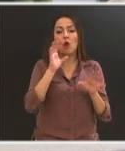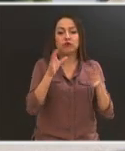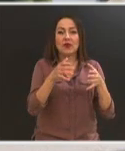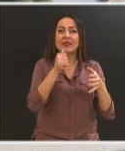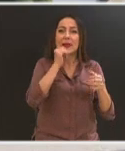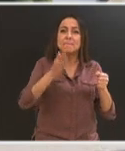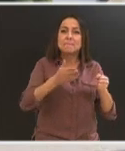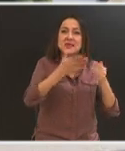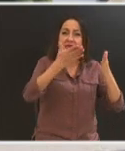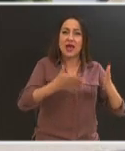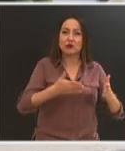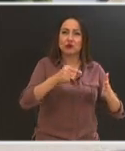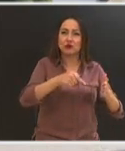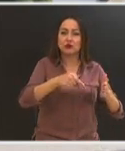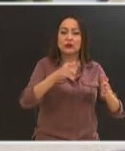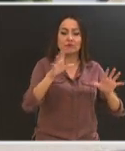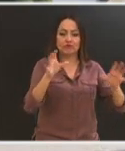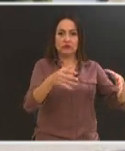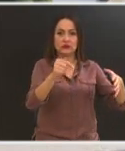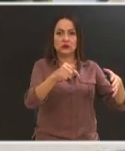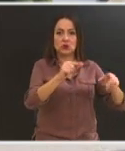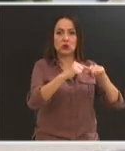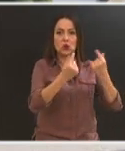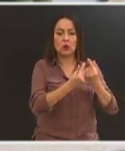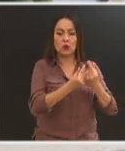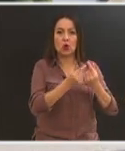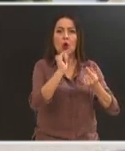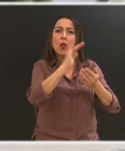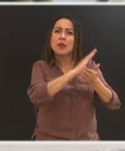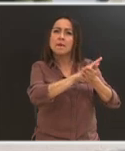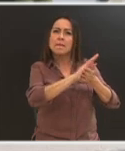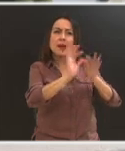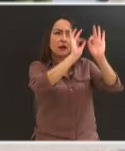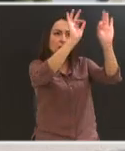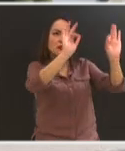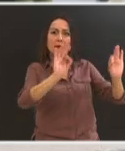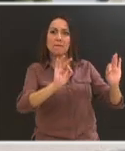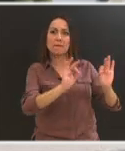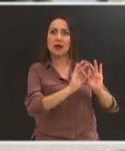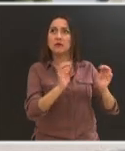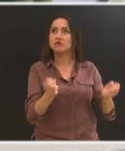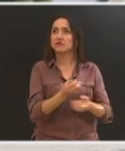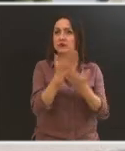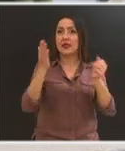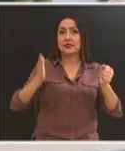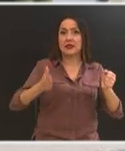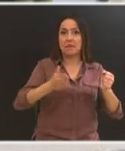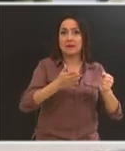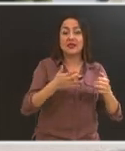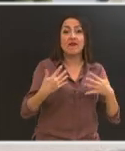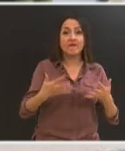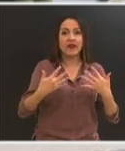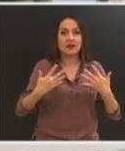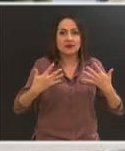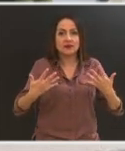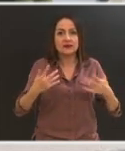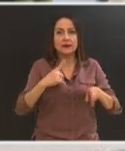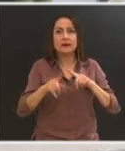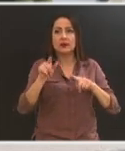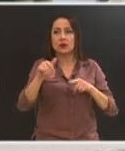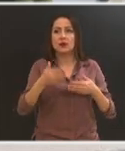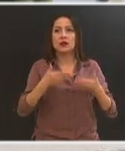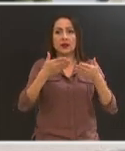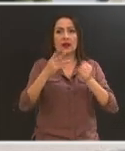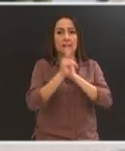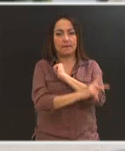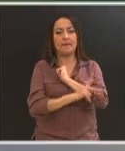también limpiar la imagen de las exportaciones de piña fresca que tanto le generan